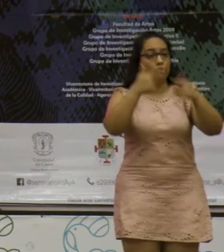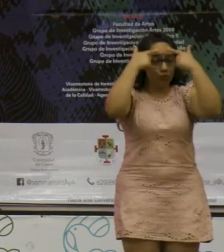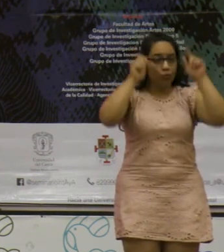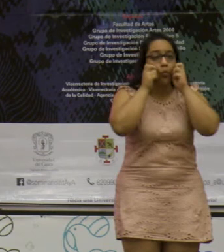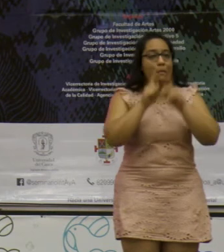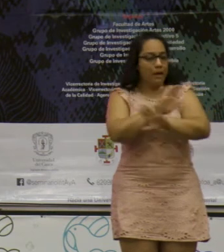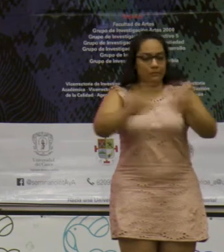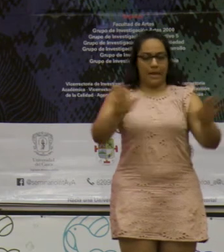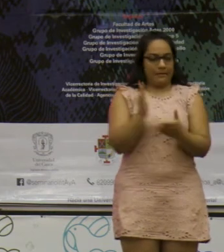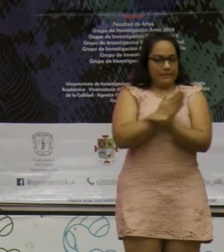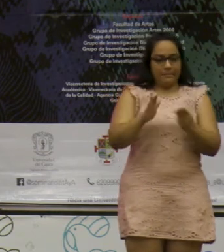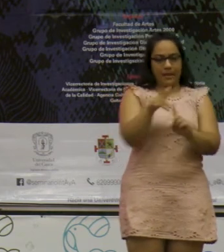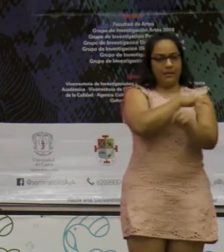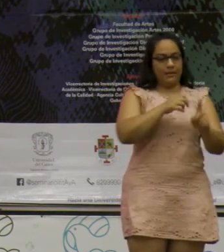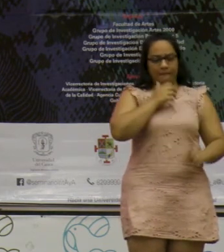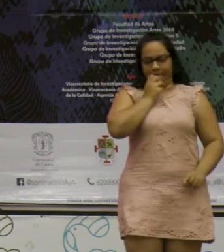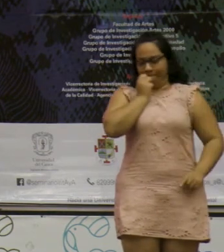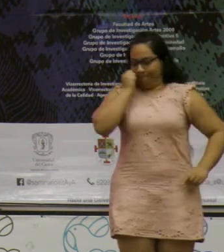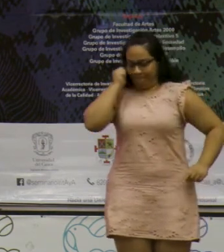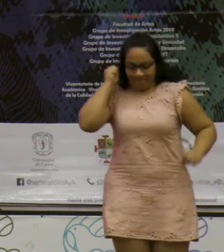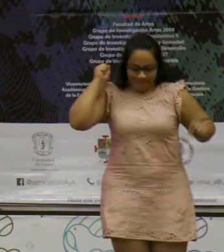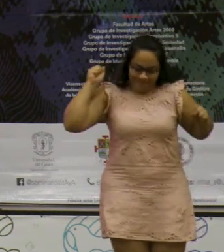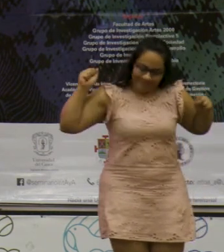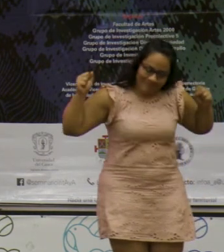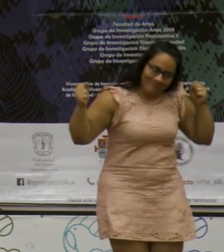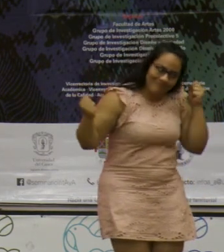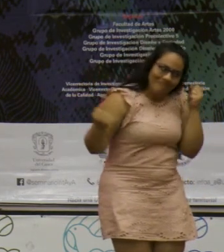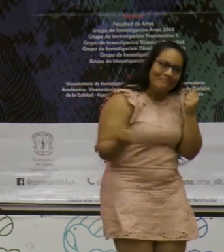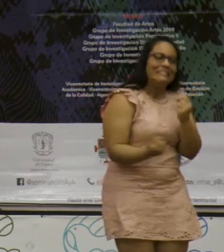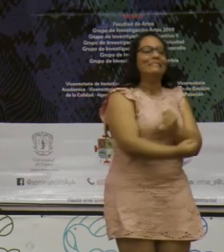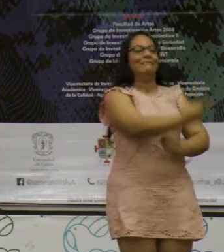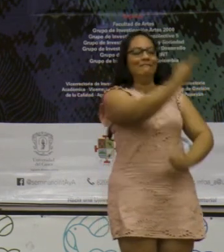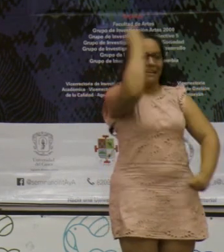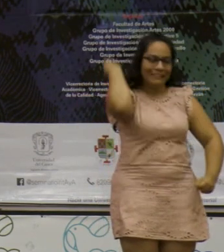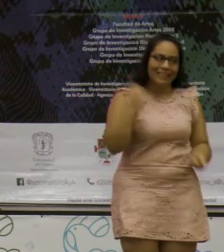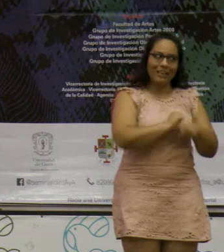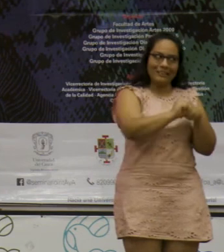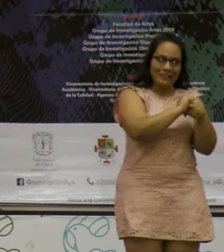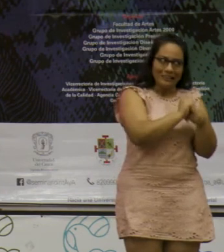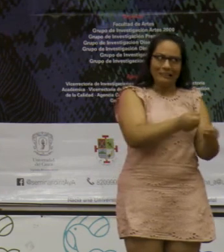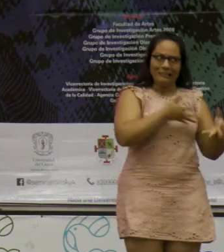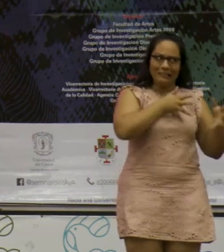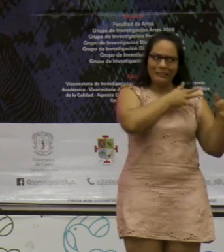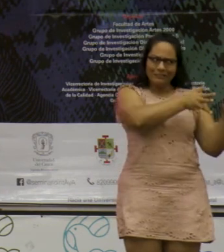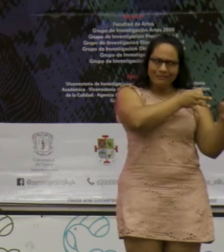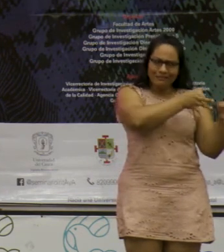humano, no jodan. Tú ni dices, hay que irse con otro ejército para allá porque está complicada esa pelea. Hay que pararle bolas